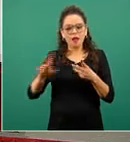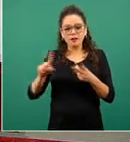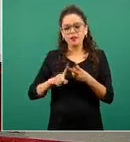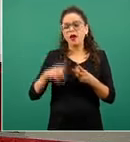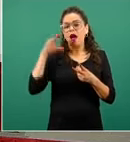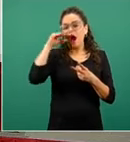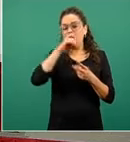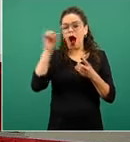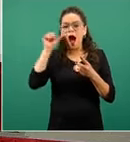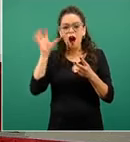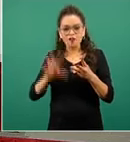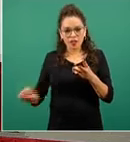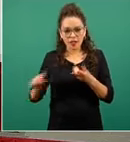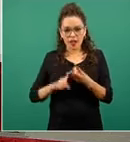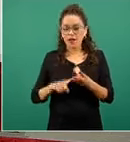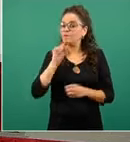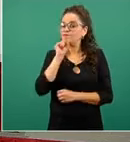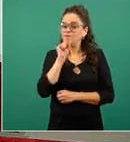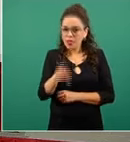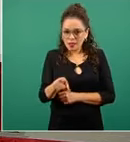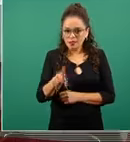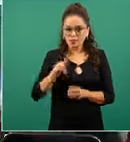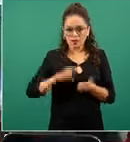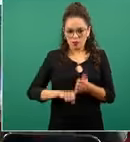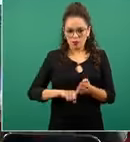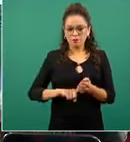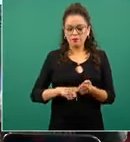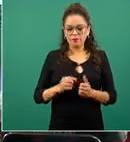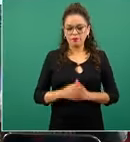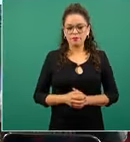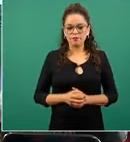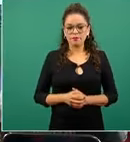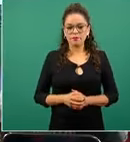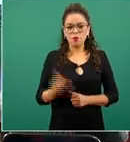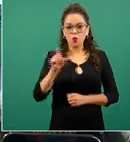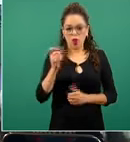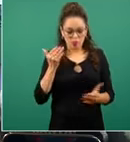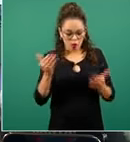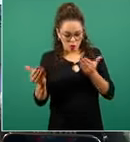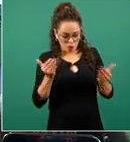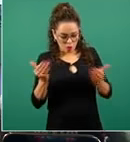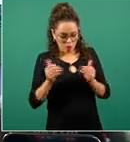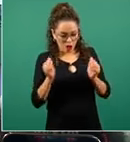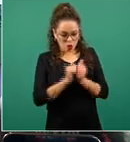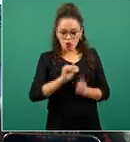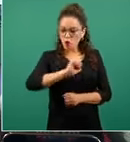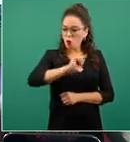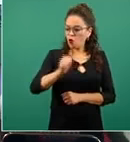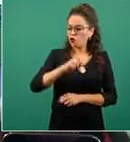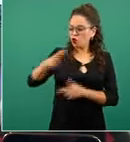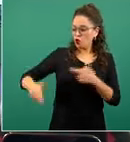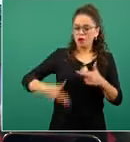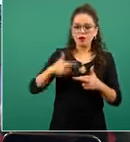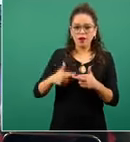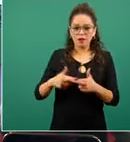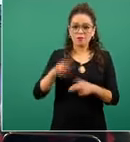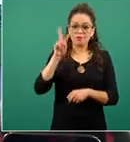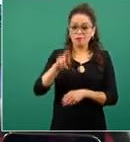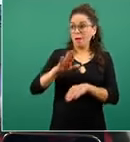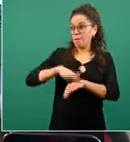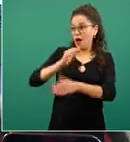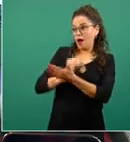disminución, en este caso un comportamiento basal, cuando las comparamos con las de las otras regiones que han tenido una mayor